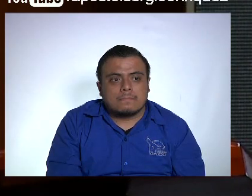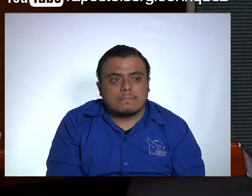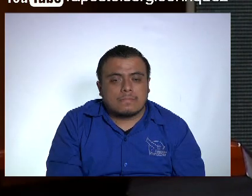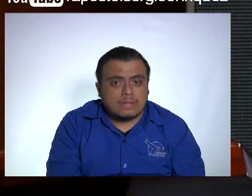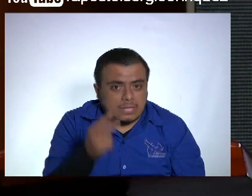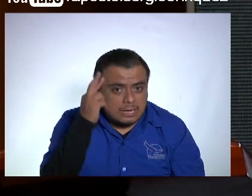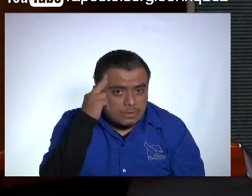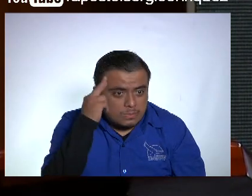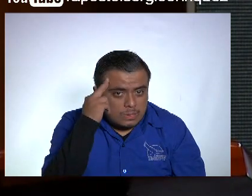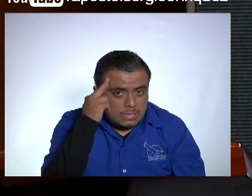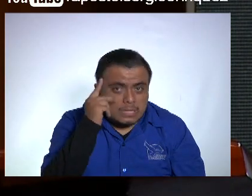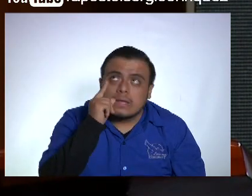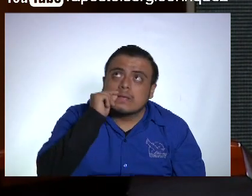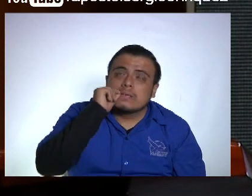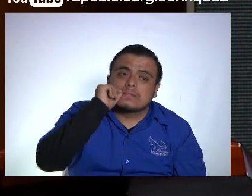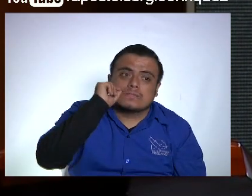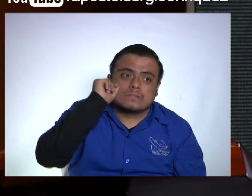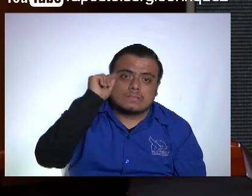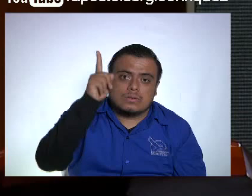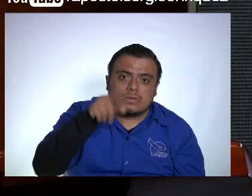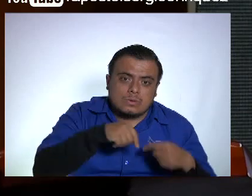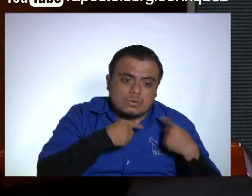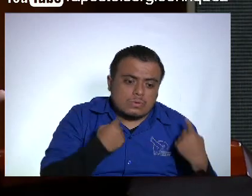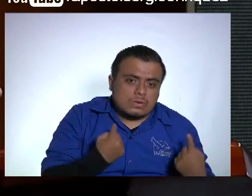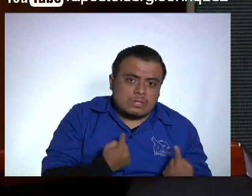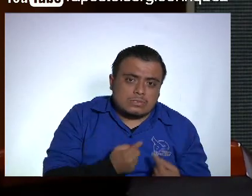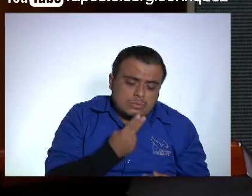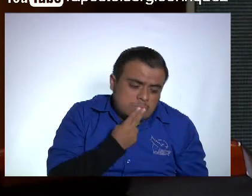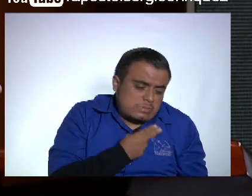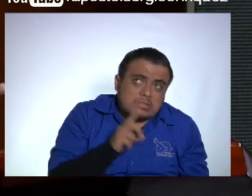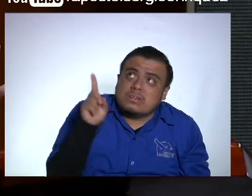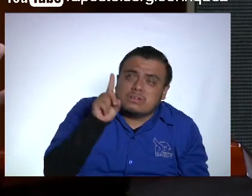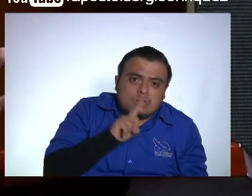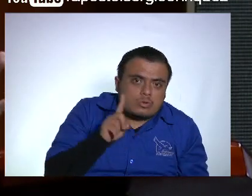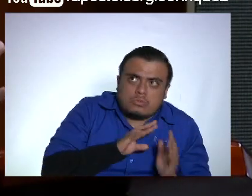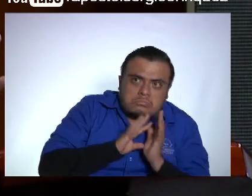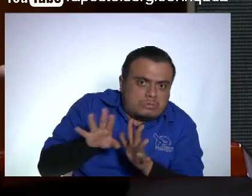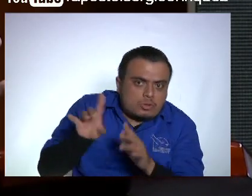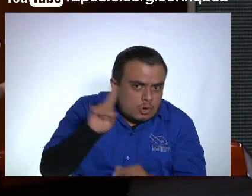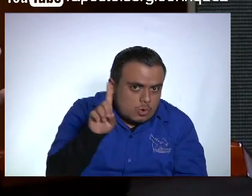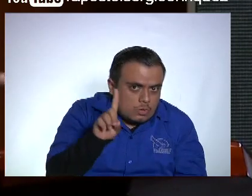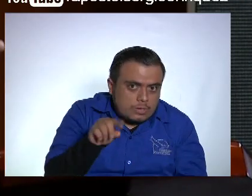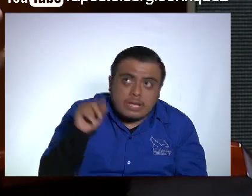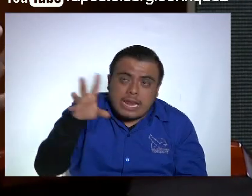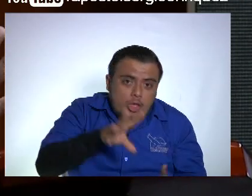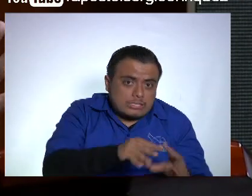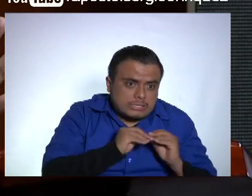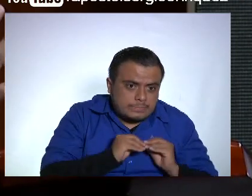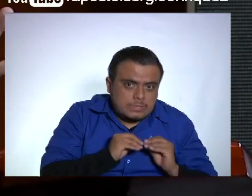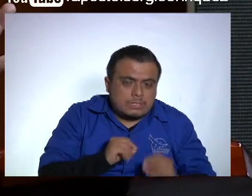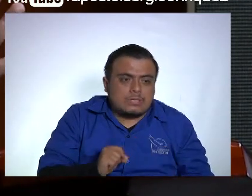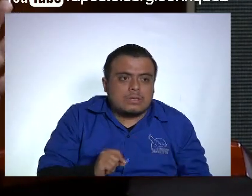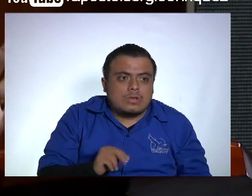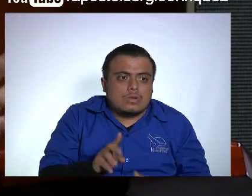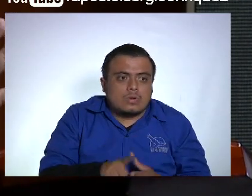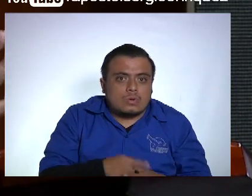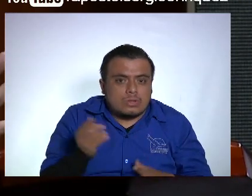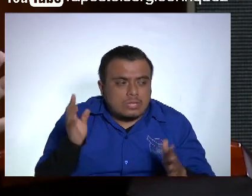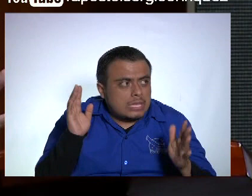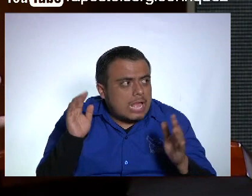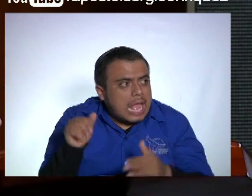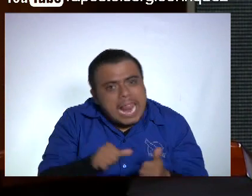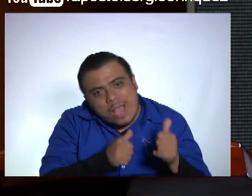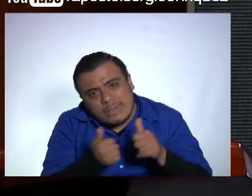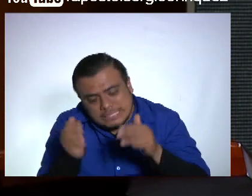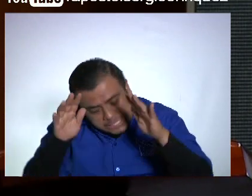recuérdese que el Señor no rechaza un corazón contrito y humillado, pero cuando se trata de la alabanza, de la adoración de su